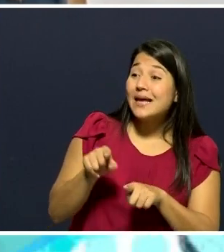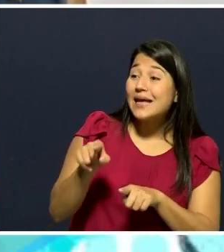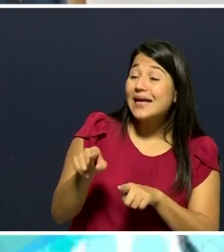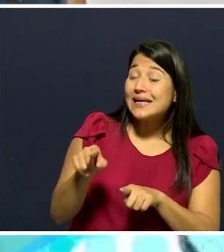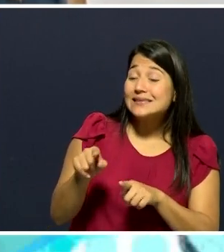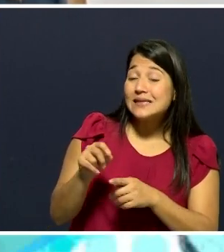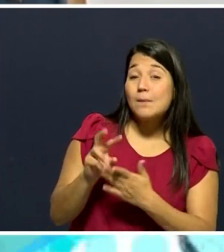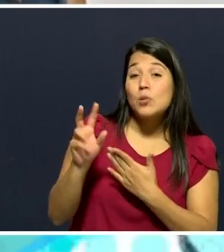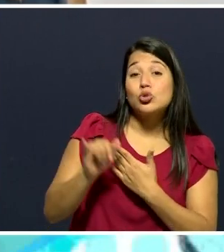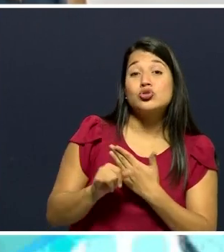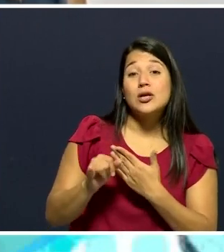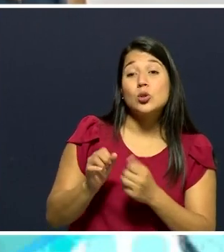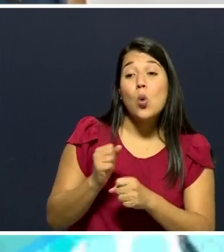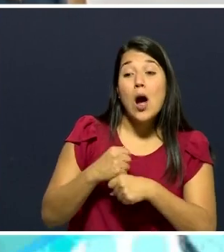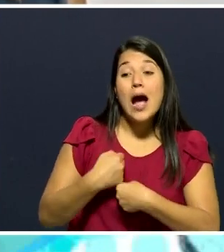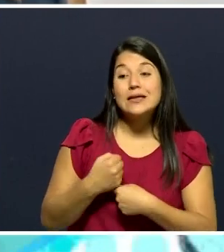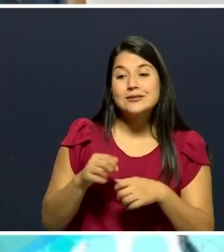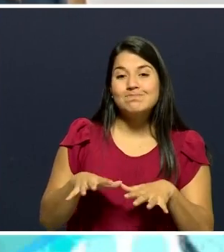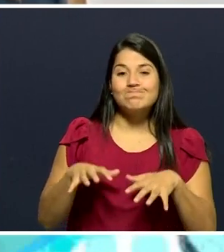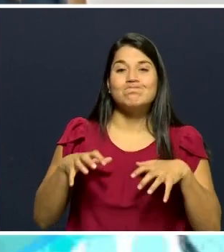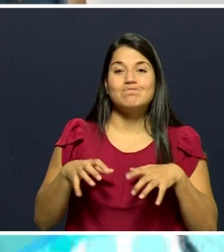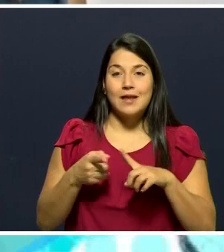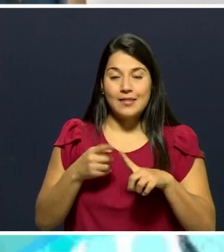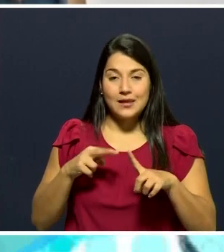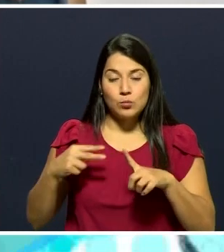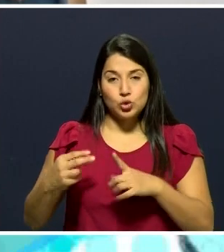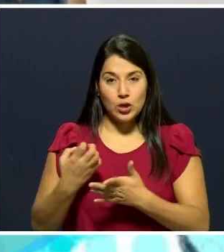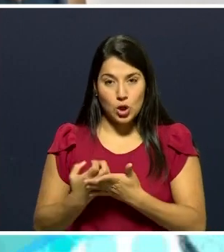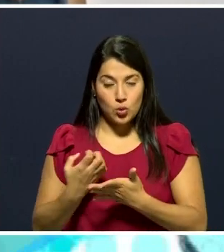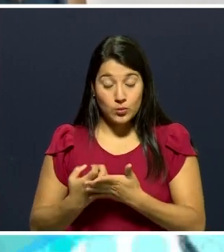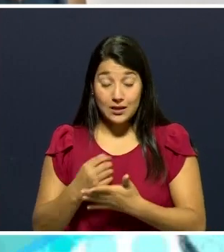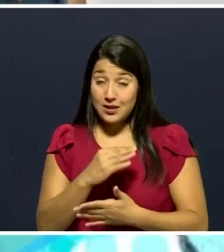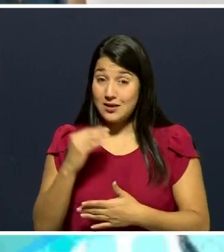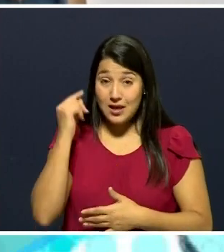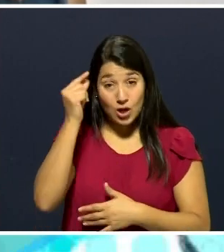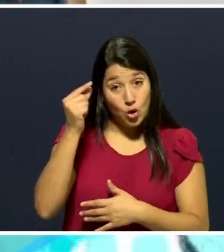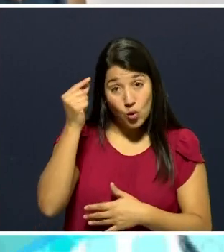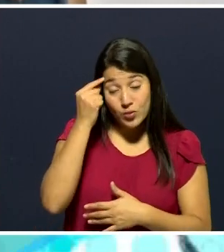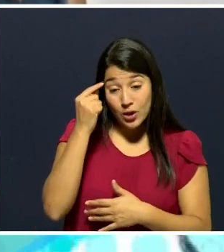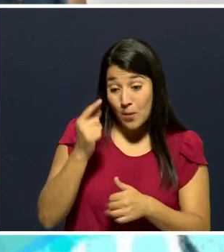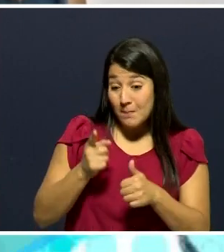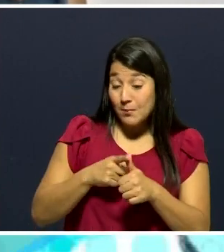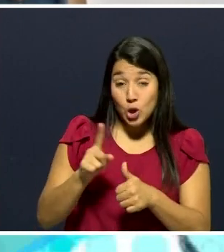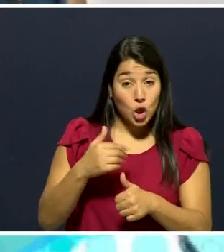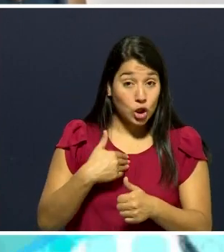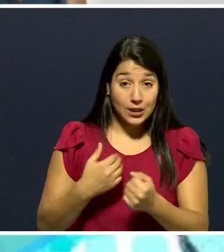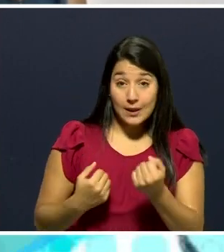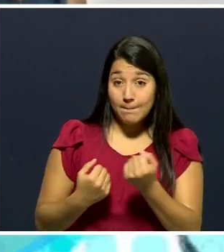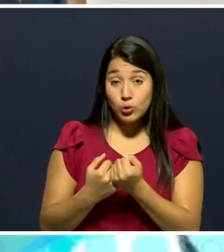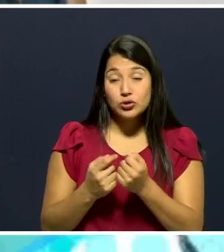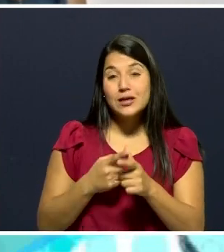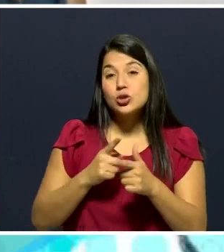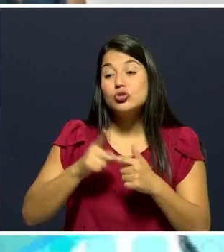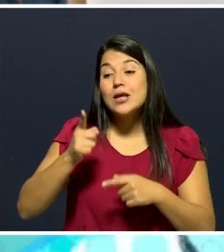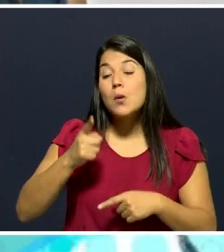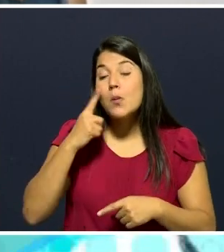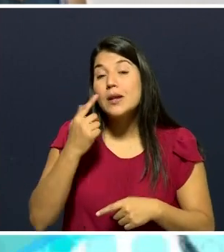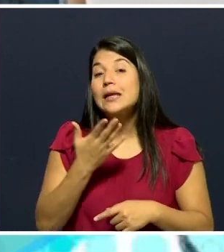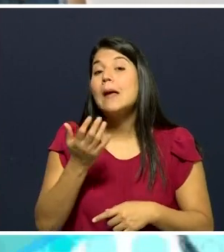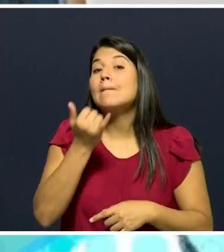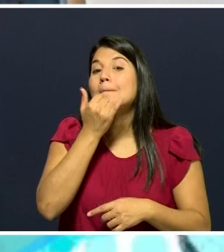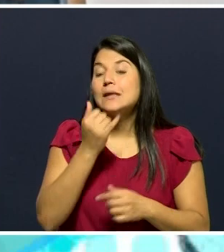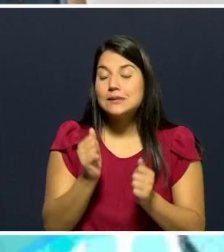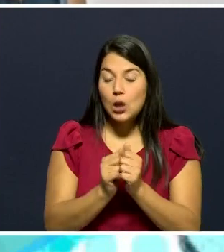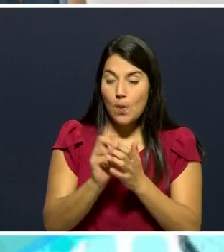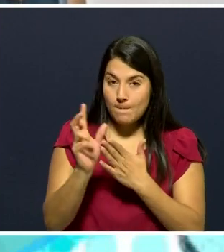tensiones por el lado económico y del gobierno no tenía el apoyo en principio. Entonces habrá que ver qué pueda pasar con este proyecto